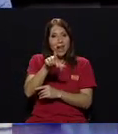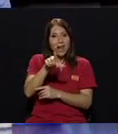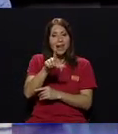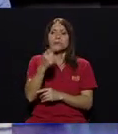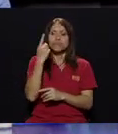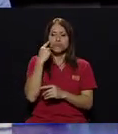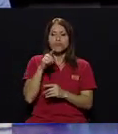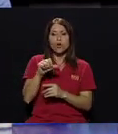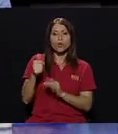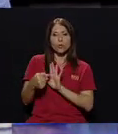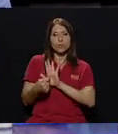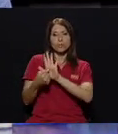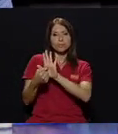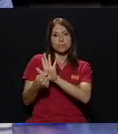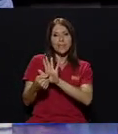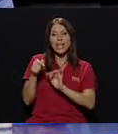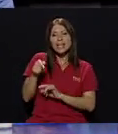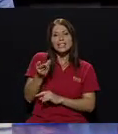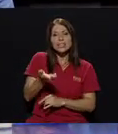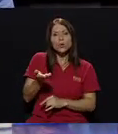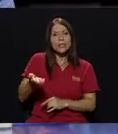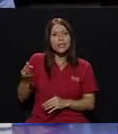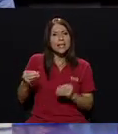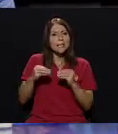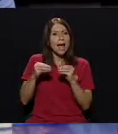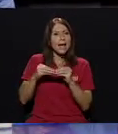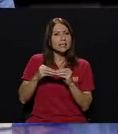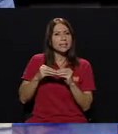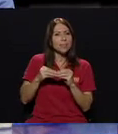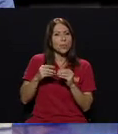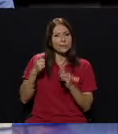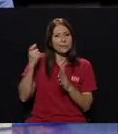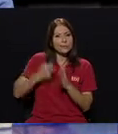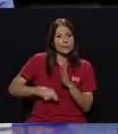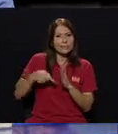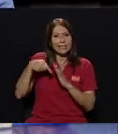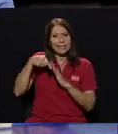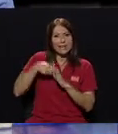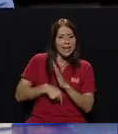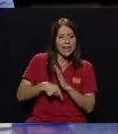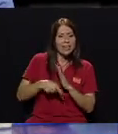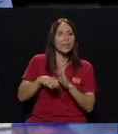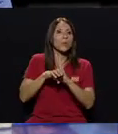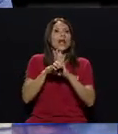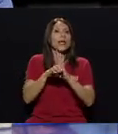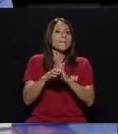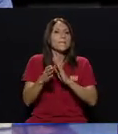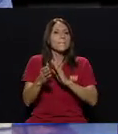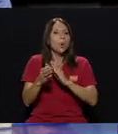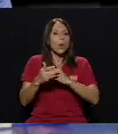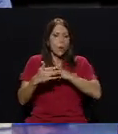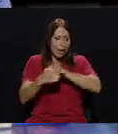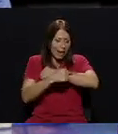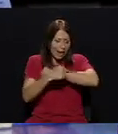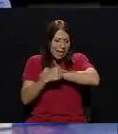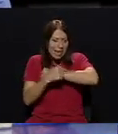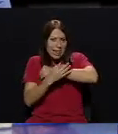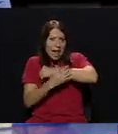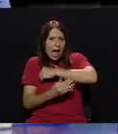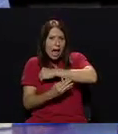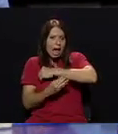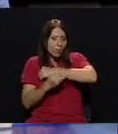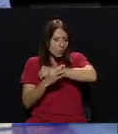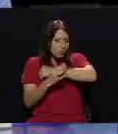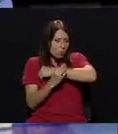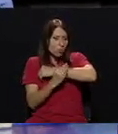como, este es como para cosillas más, como más severas en la piel, qué sé yo, para que una herida cicatrice una bien,